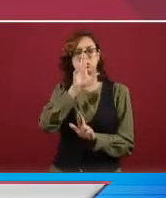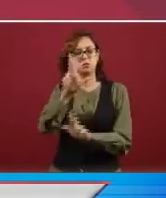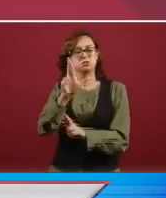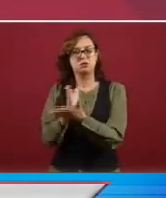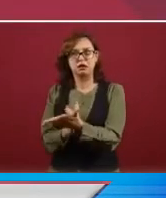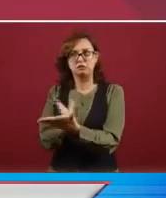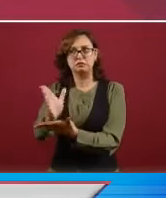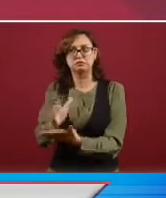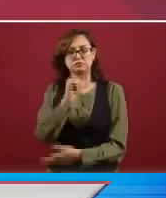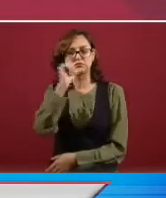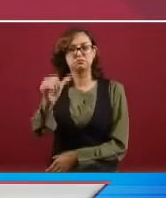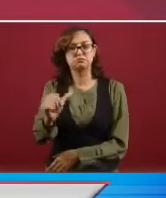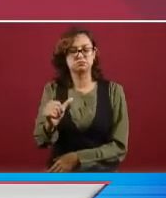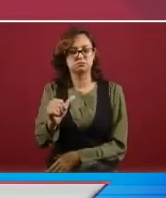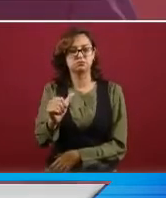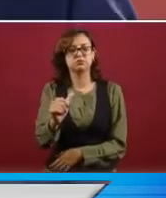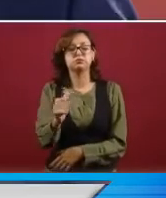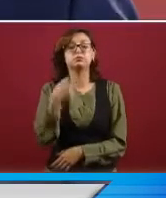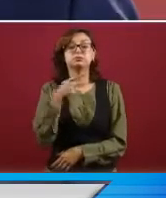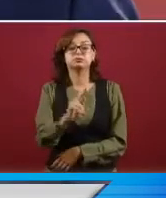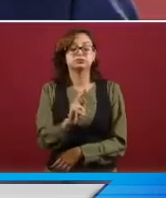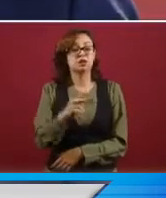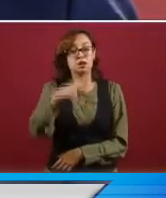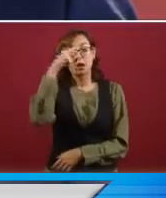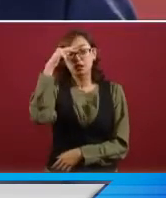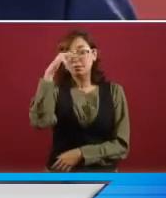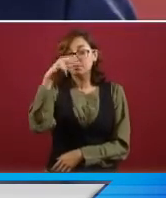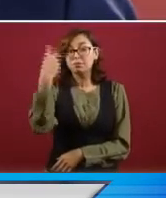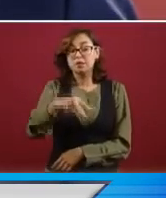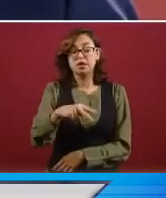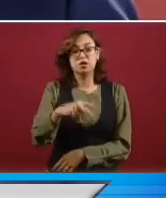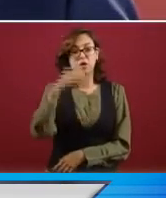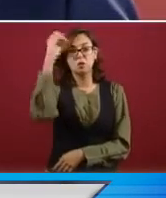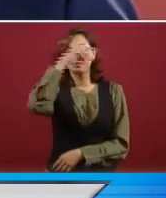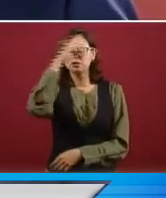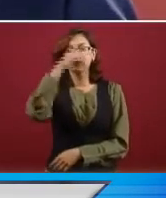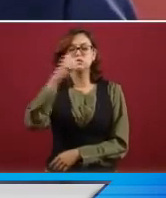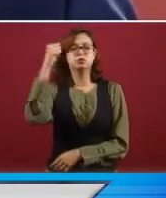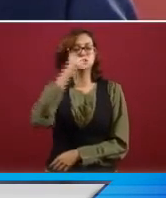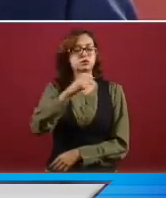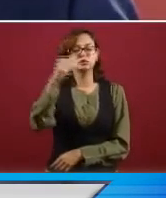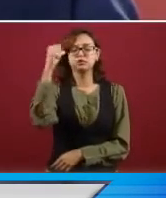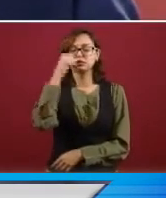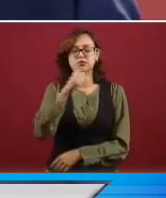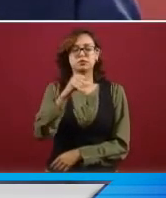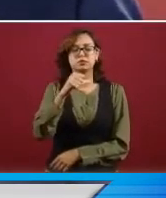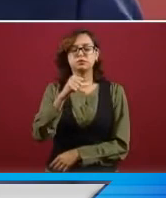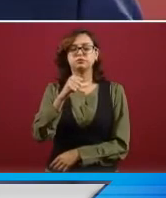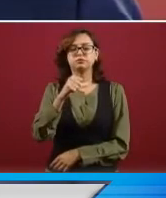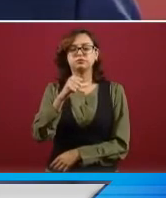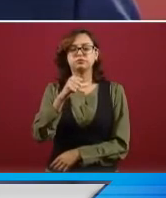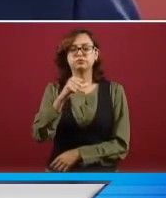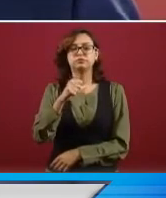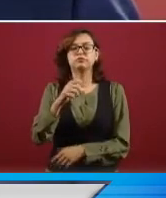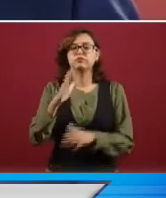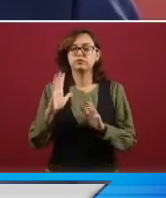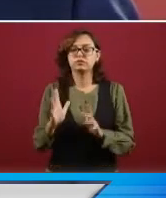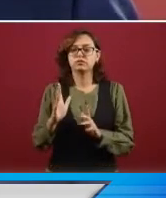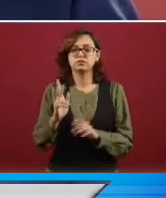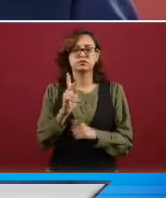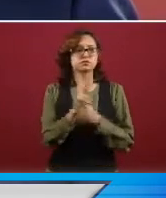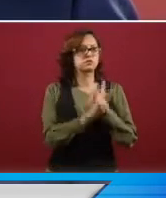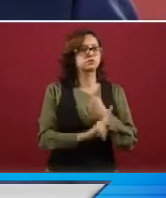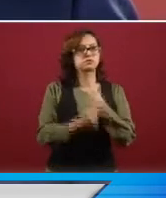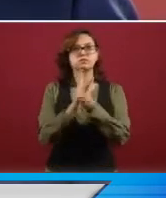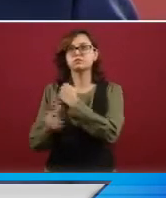autodeterminación de los pueblos y a la no intervención. La postura de México es a favor de la independencia de los pueblos. Esta postura fue fijada por el canciller ante